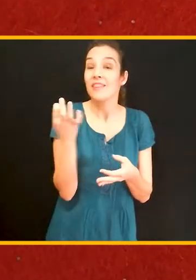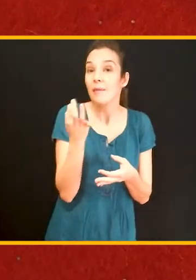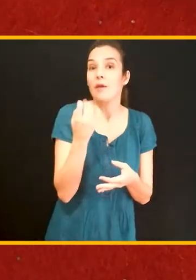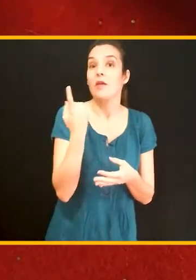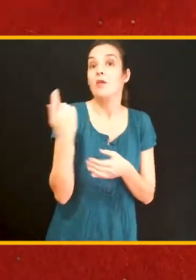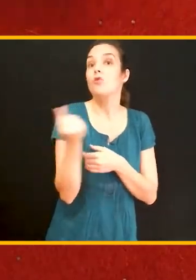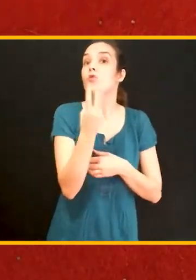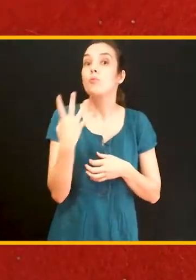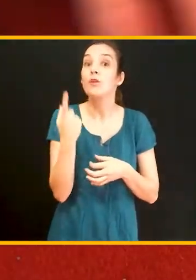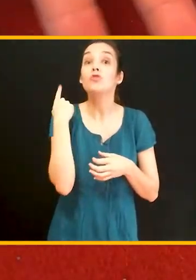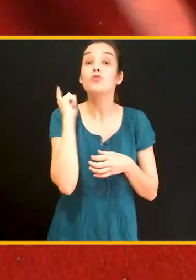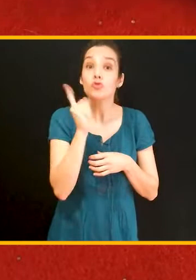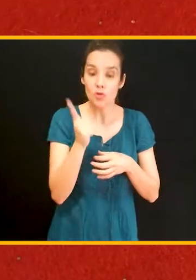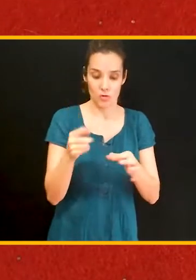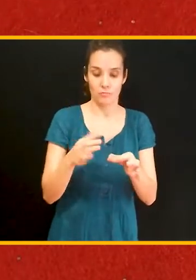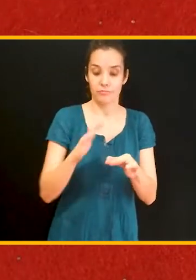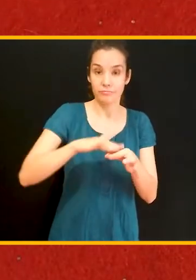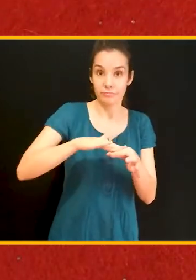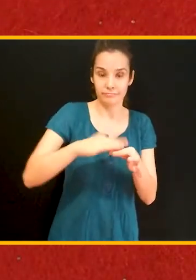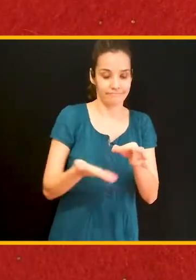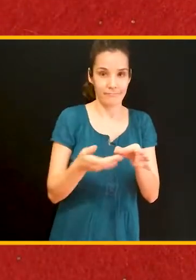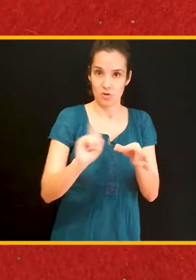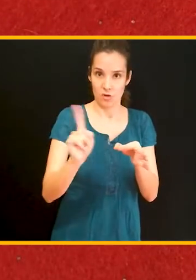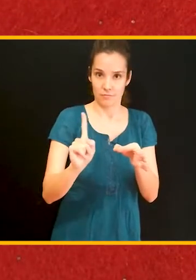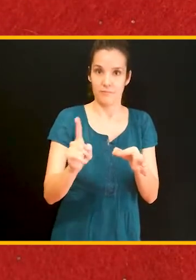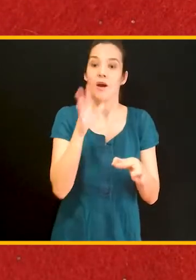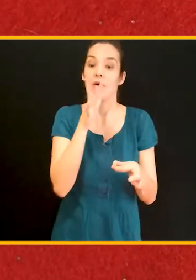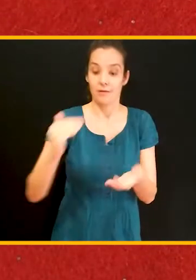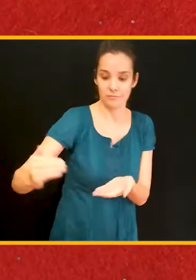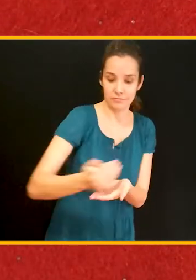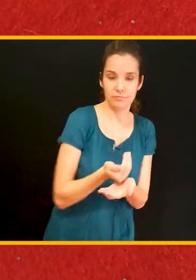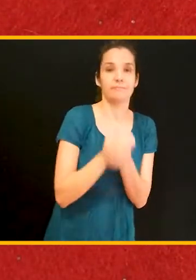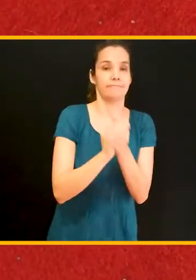tendría gracia el truco, ni sentido, ni sería magia. Las voy a mezclar bien en mis manos.